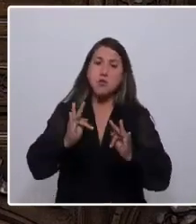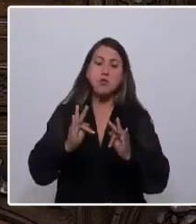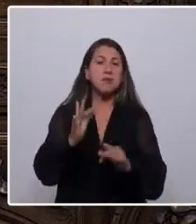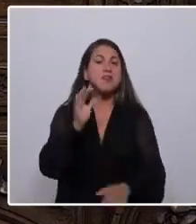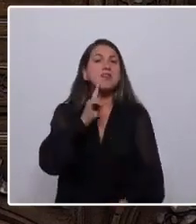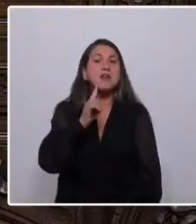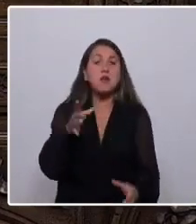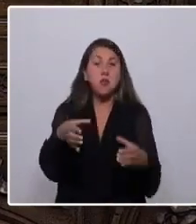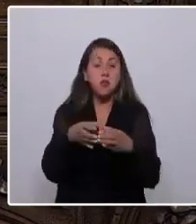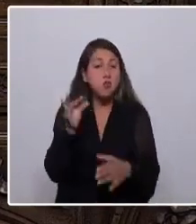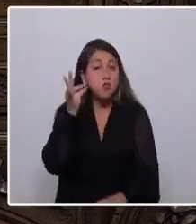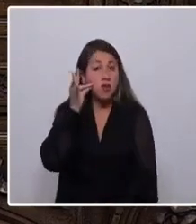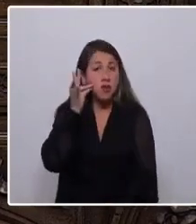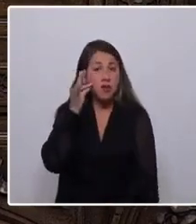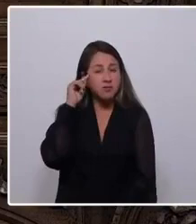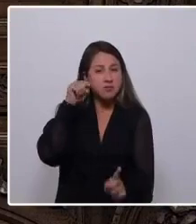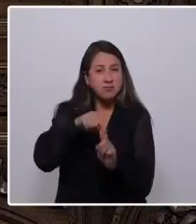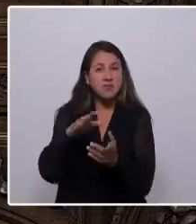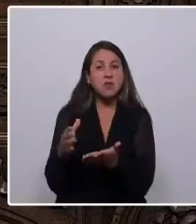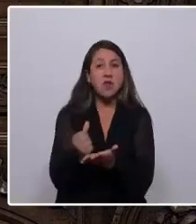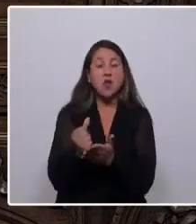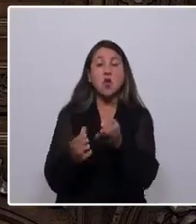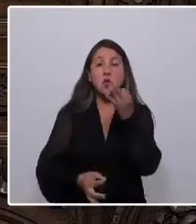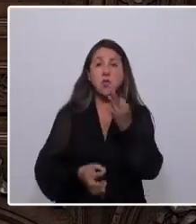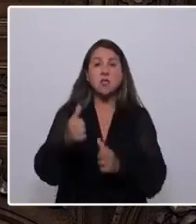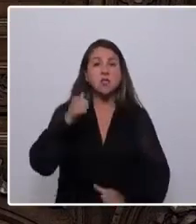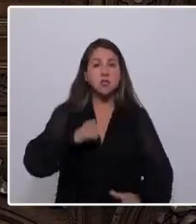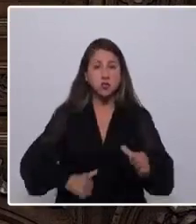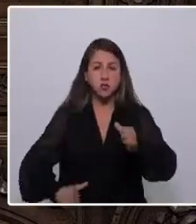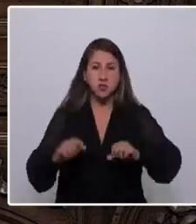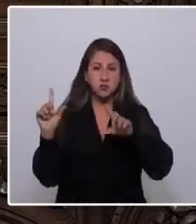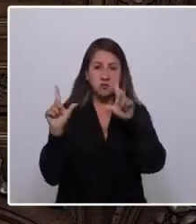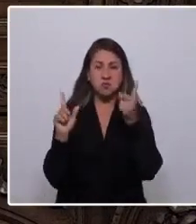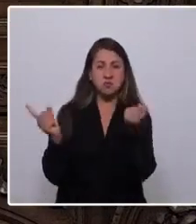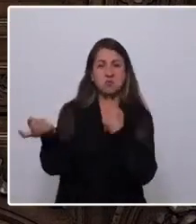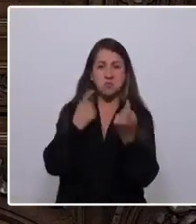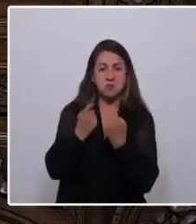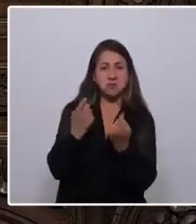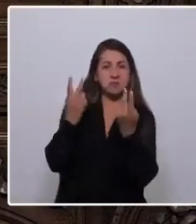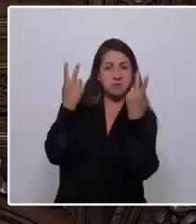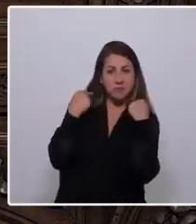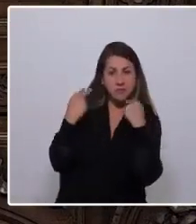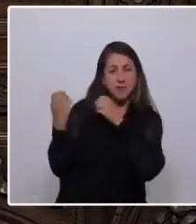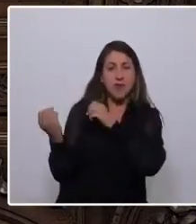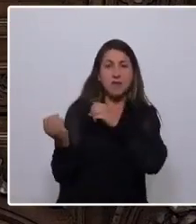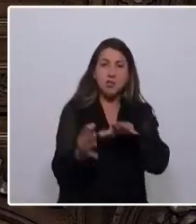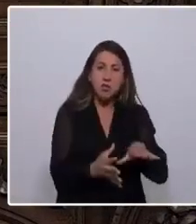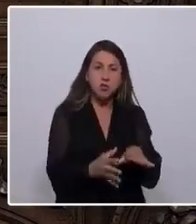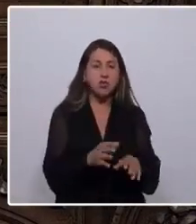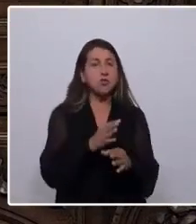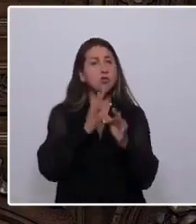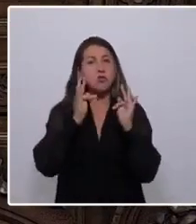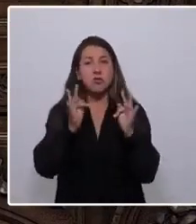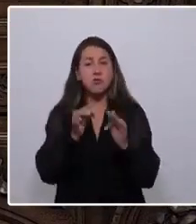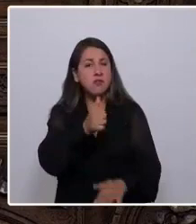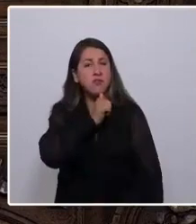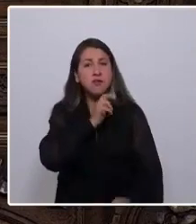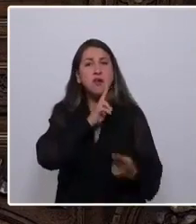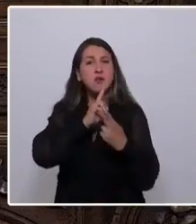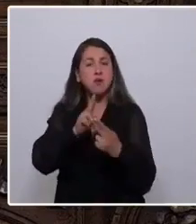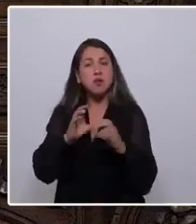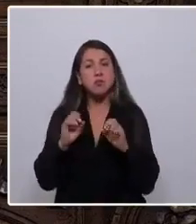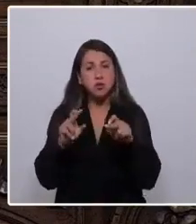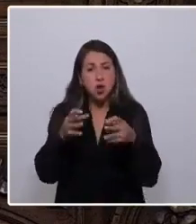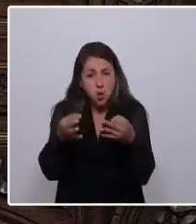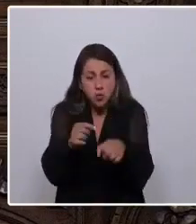mujeres que buscan justicia deban sufrir el descrédito, la humillación, el abandono y la falta de respuesta oportuna